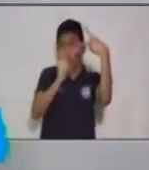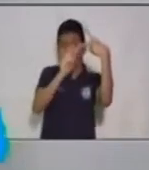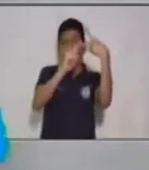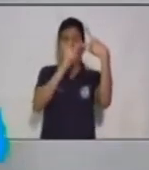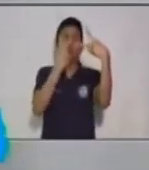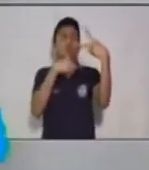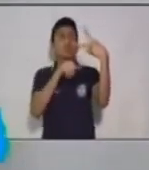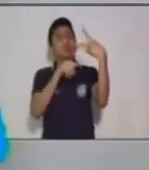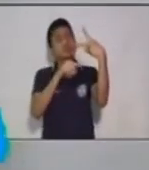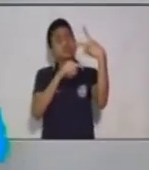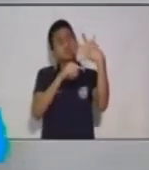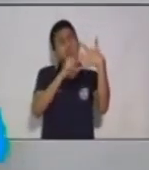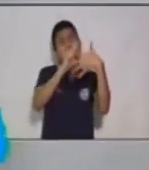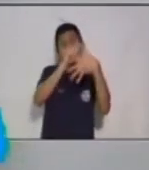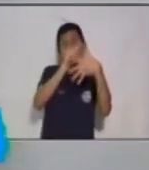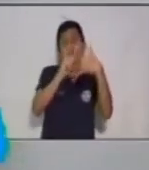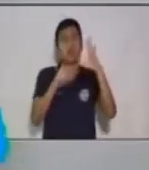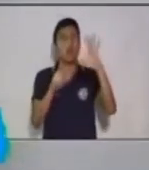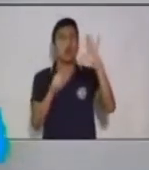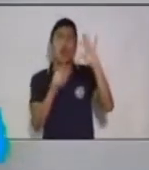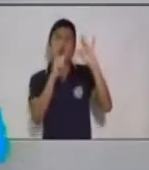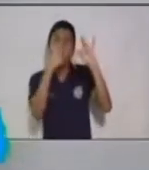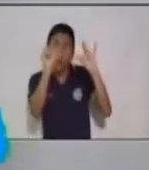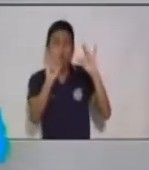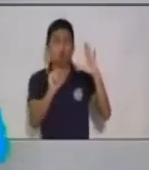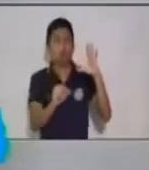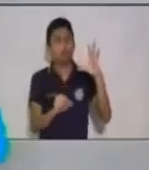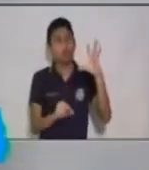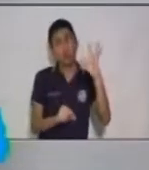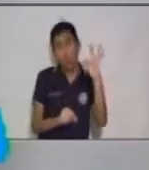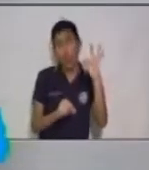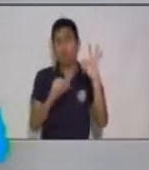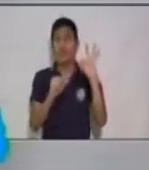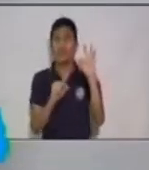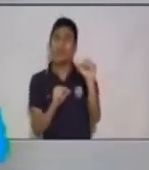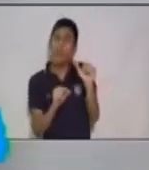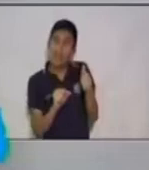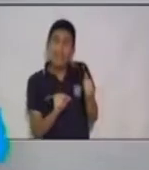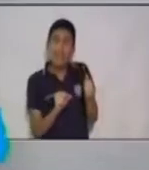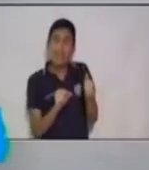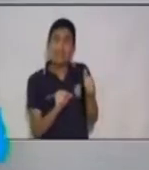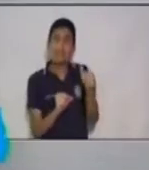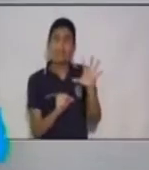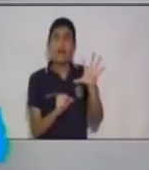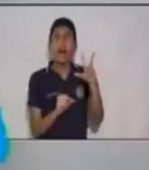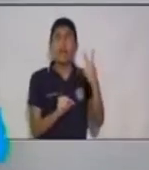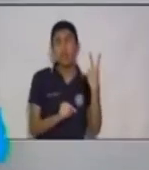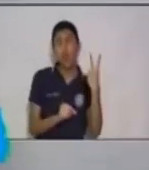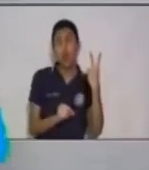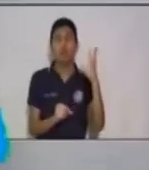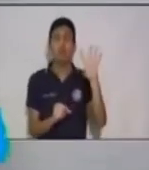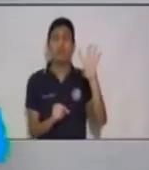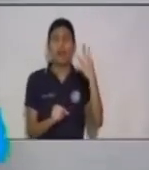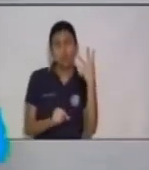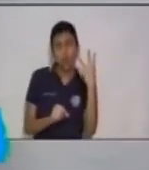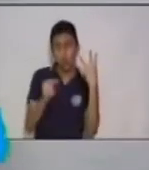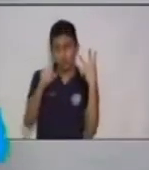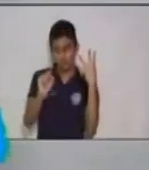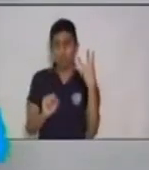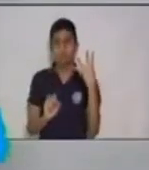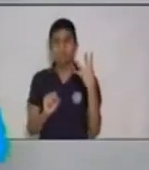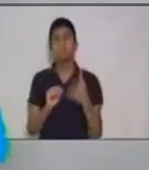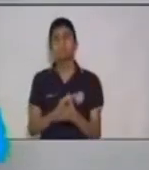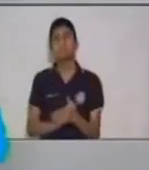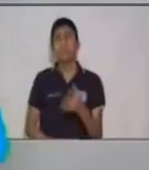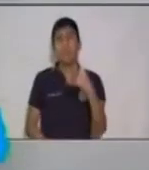5, al número 8, al 9, al 10... al 12 y al 14.